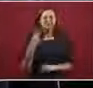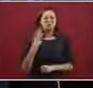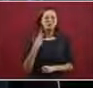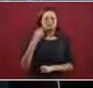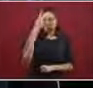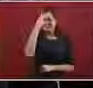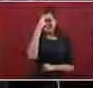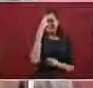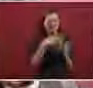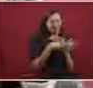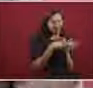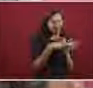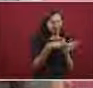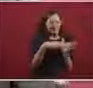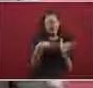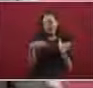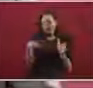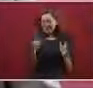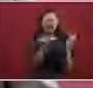Se trasladó